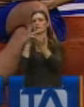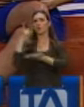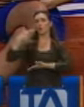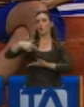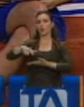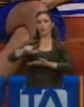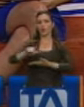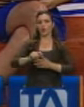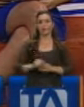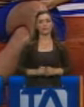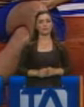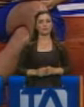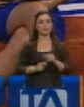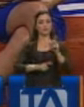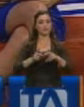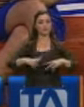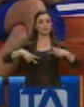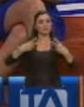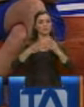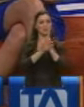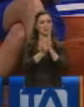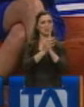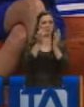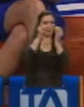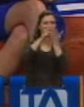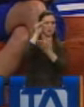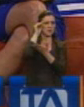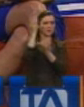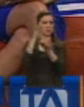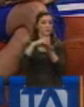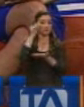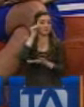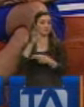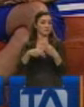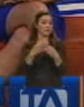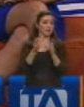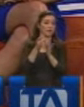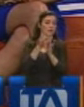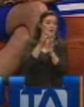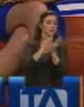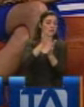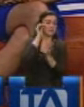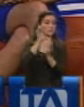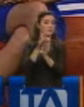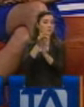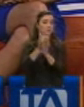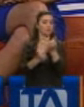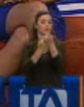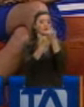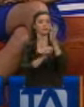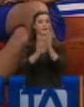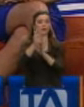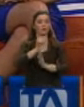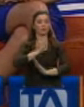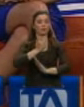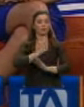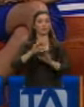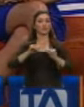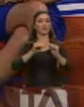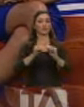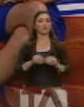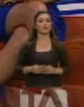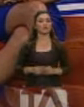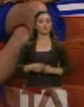patrimonial. Los habitantes del sector se capacitan y además se emprenden como guías turísticos para impulsar el desarrollo de su tierra